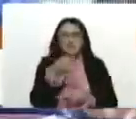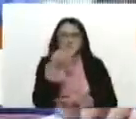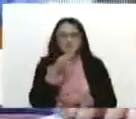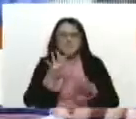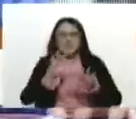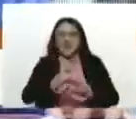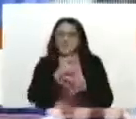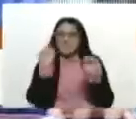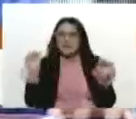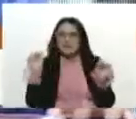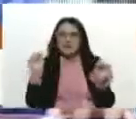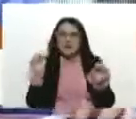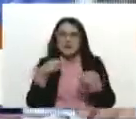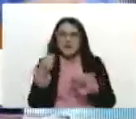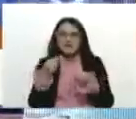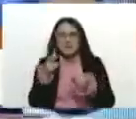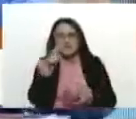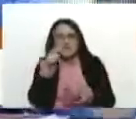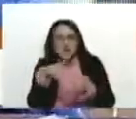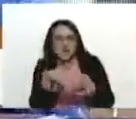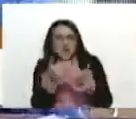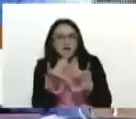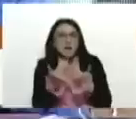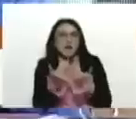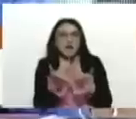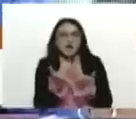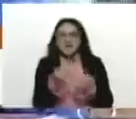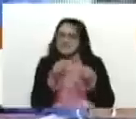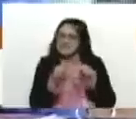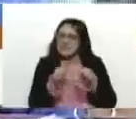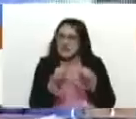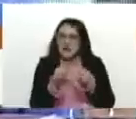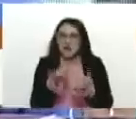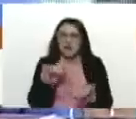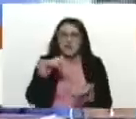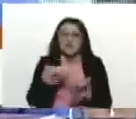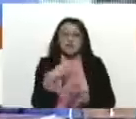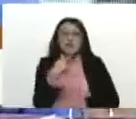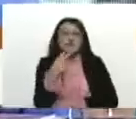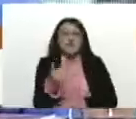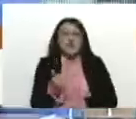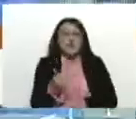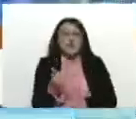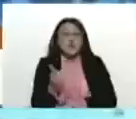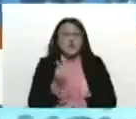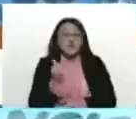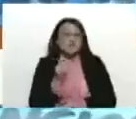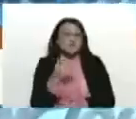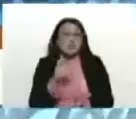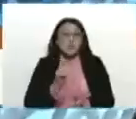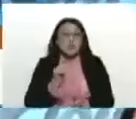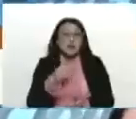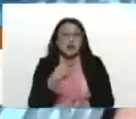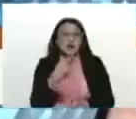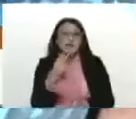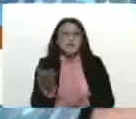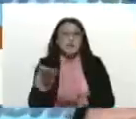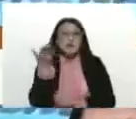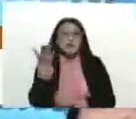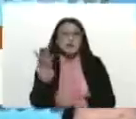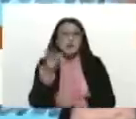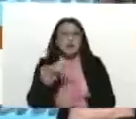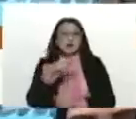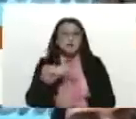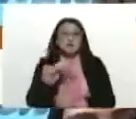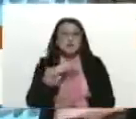a las diez de la mañana hacemos vigilia no nos rendimos levantamos la voz donde tengamos que levantarla pero no nos